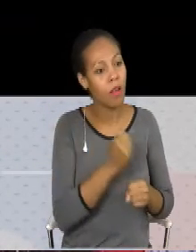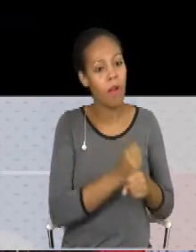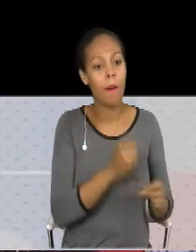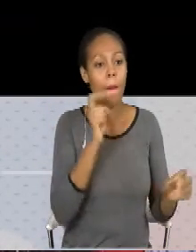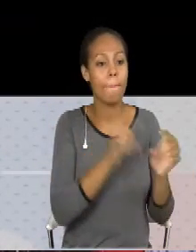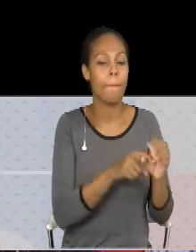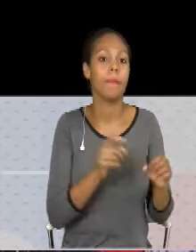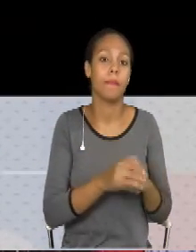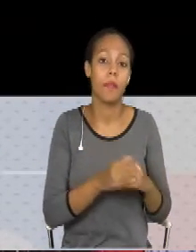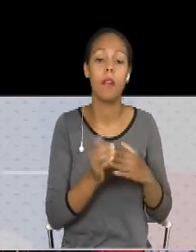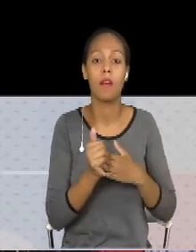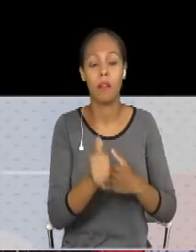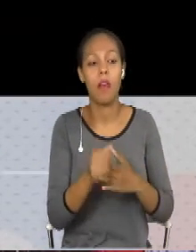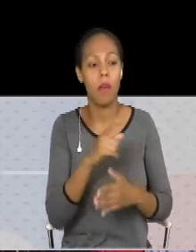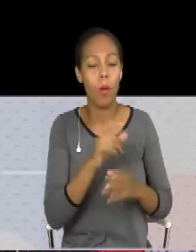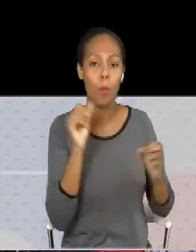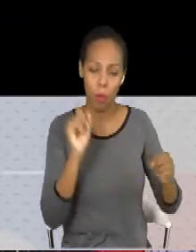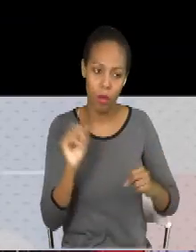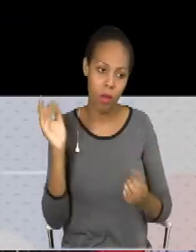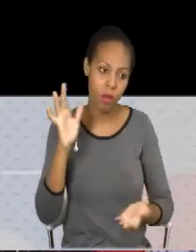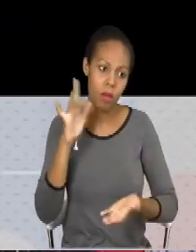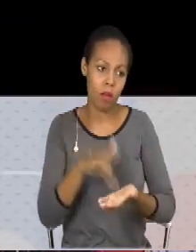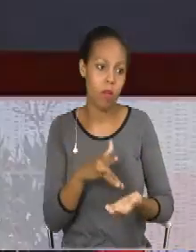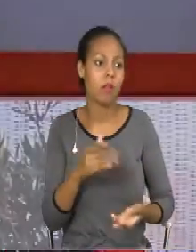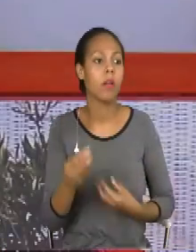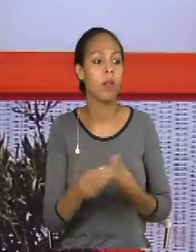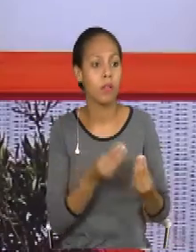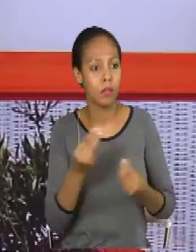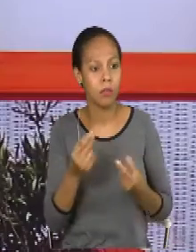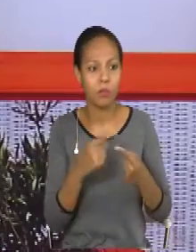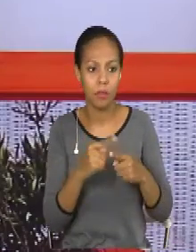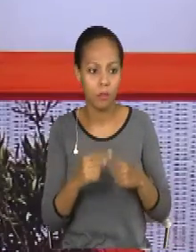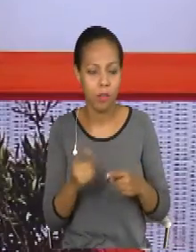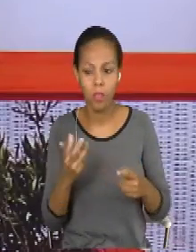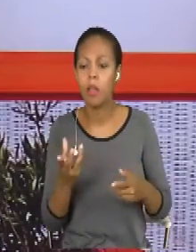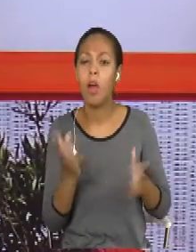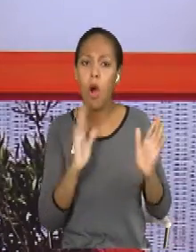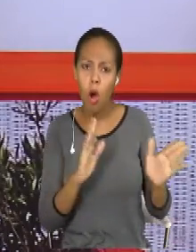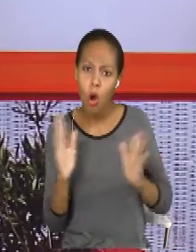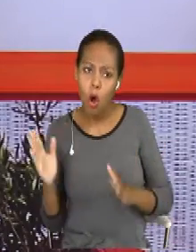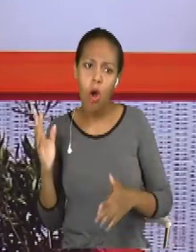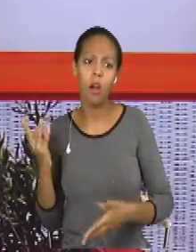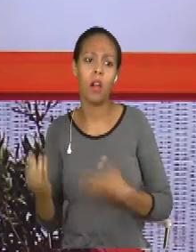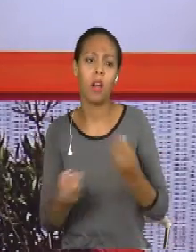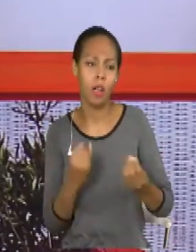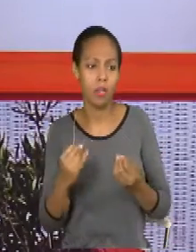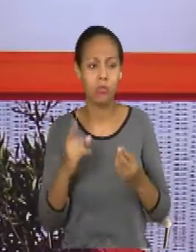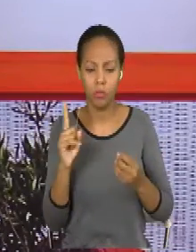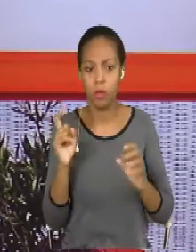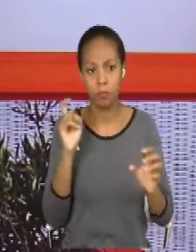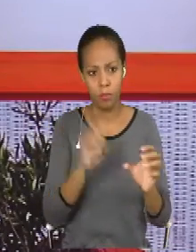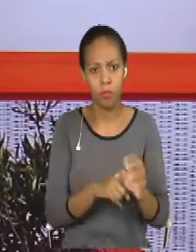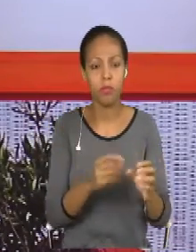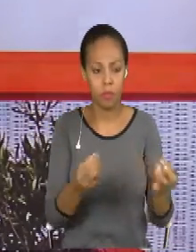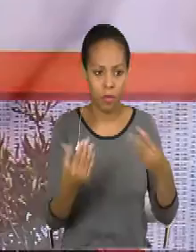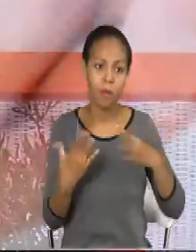se deben acercar allá, ya les dicen pues cuál es todo, pues cómo es la ruta que deben tomar para que puedan acceder a ese